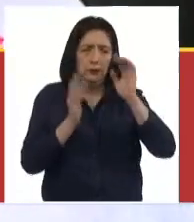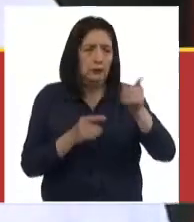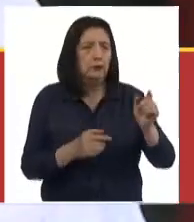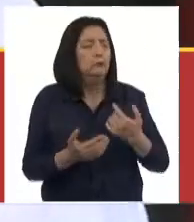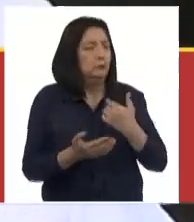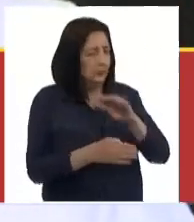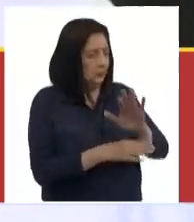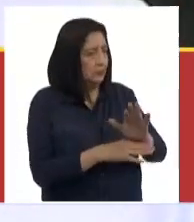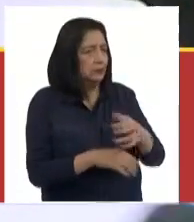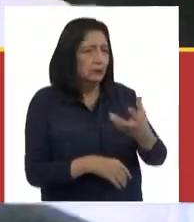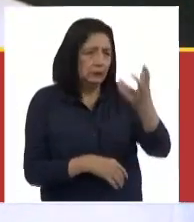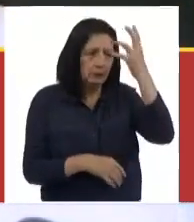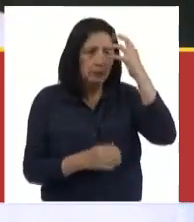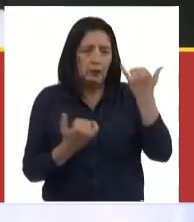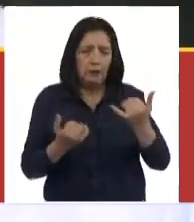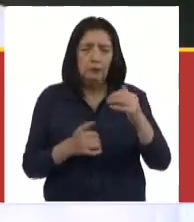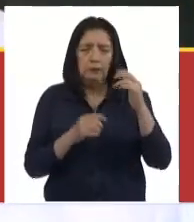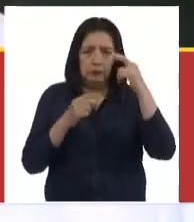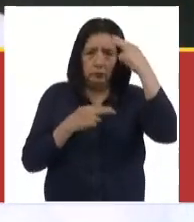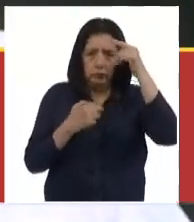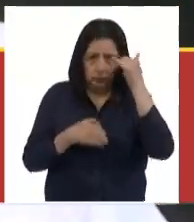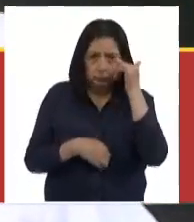buenas tardes. Estamos en vivo.